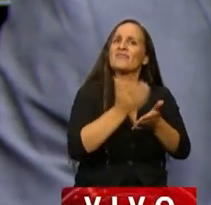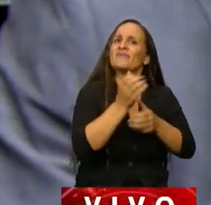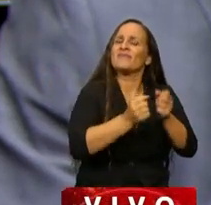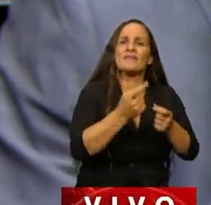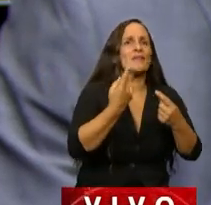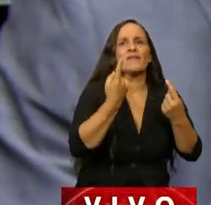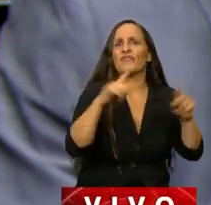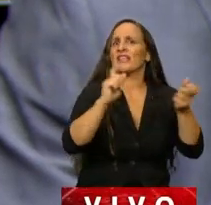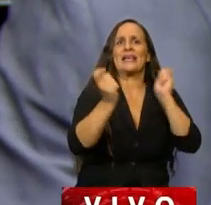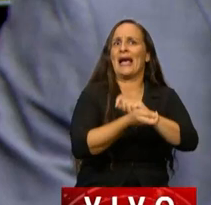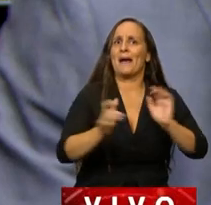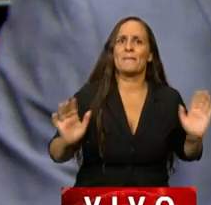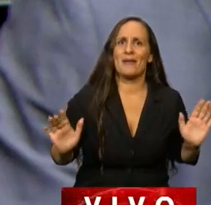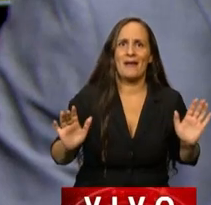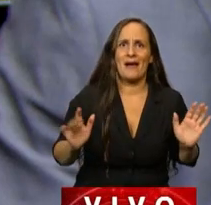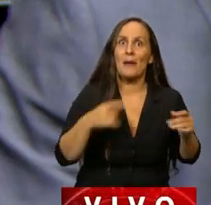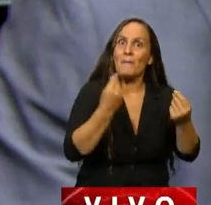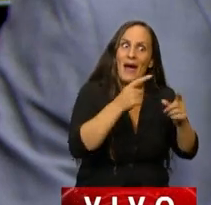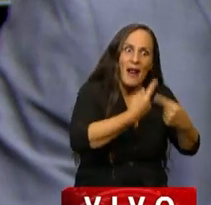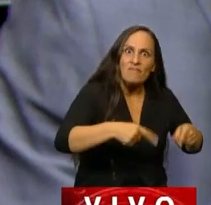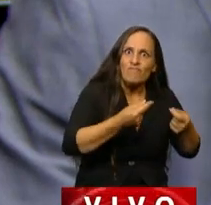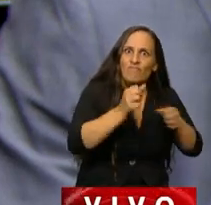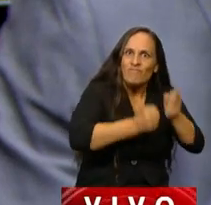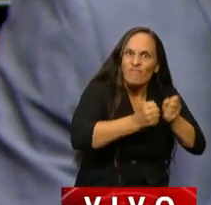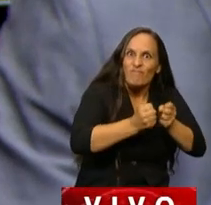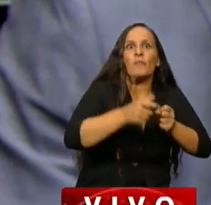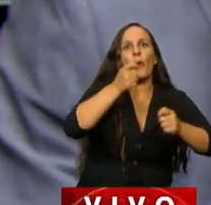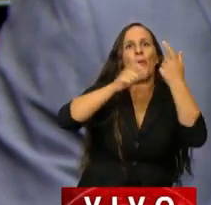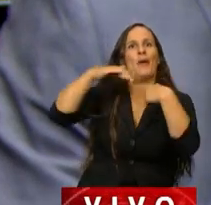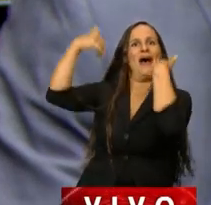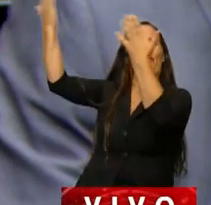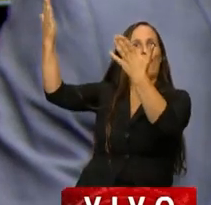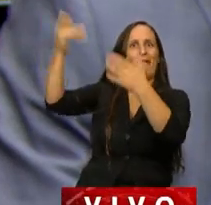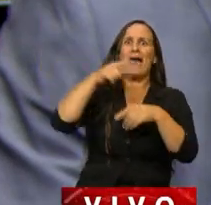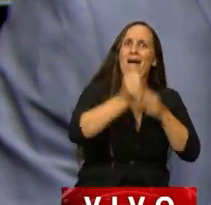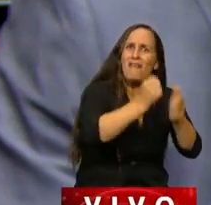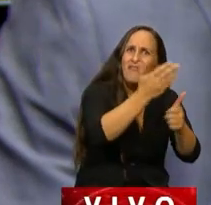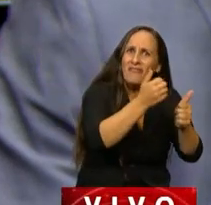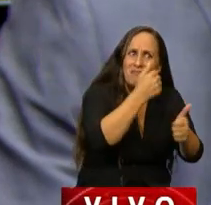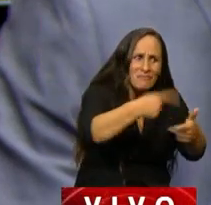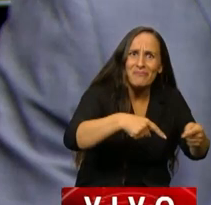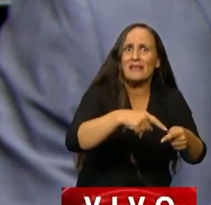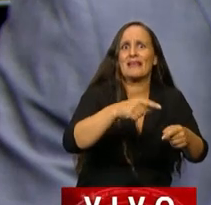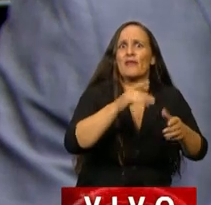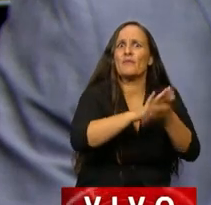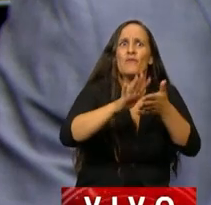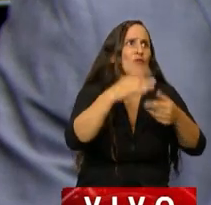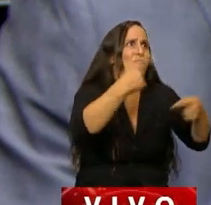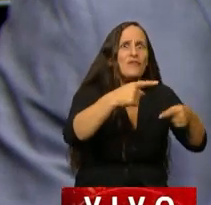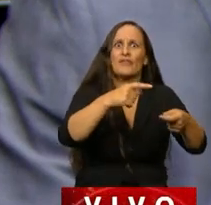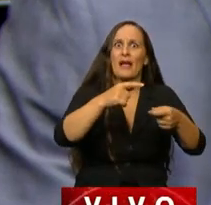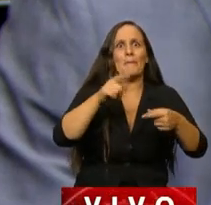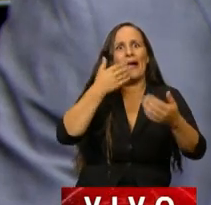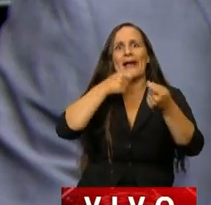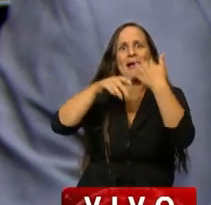valor a nuestras exportaciones y diversificar las mismas. Nuestra principal restricción, y así